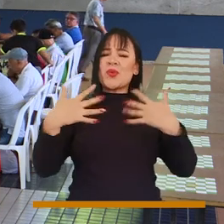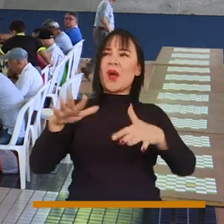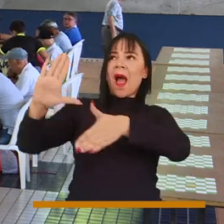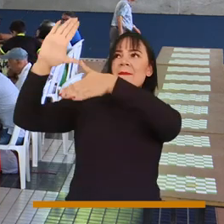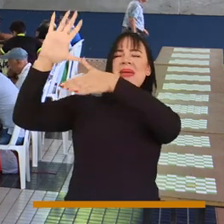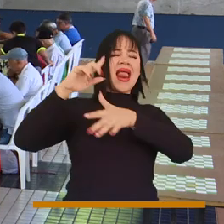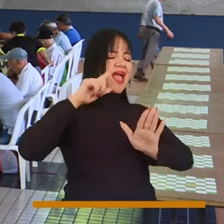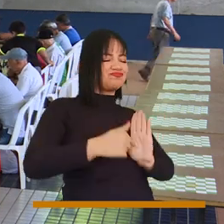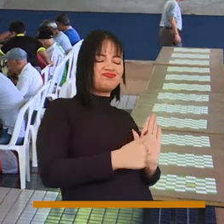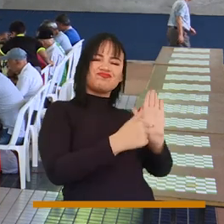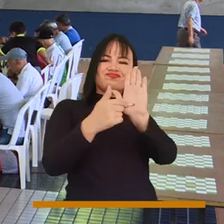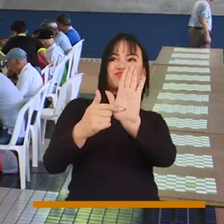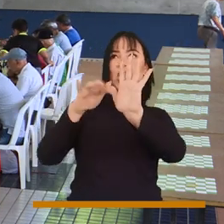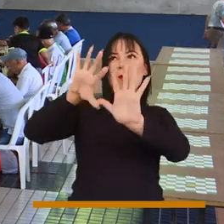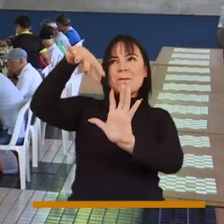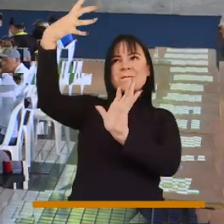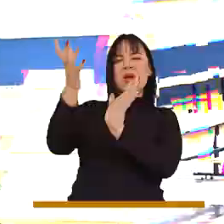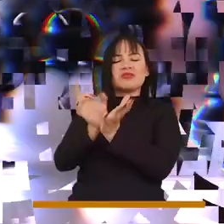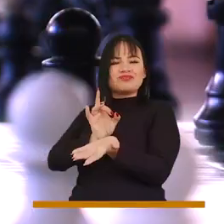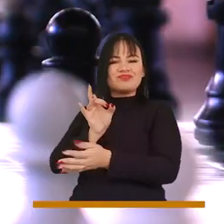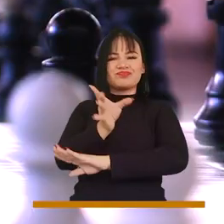más bonito de América para el mundo.